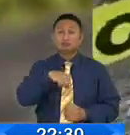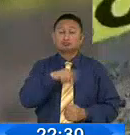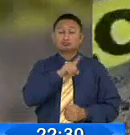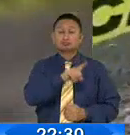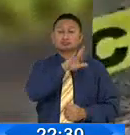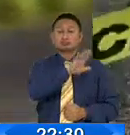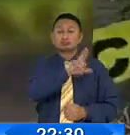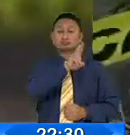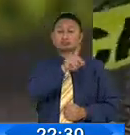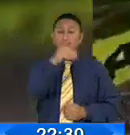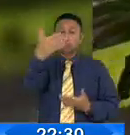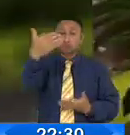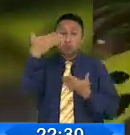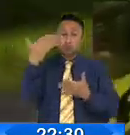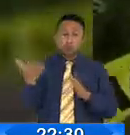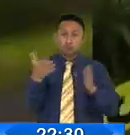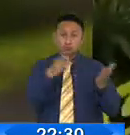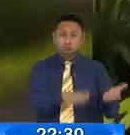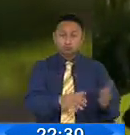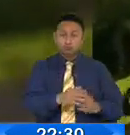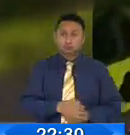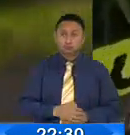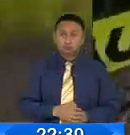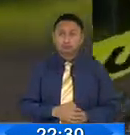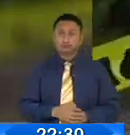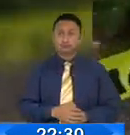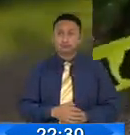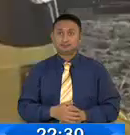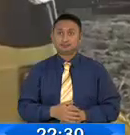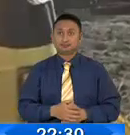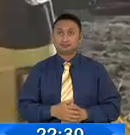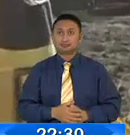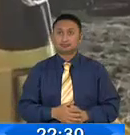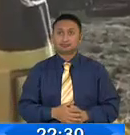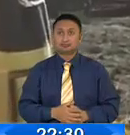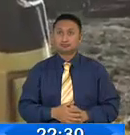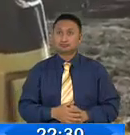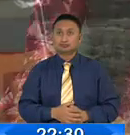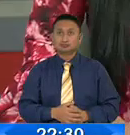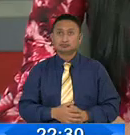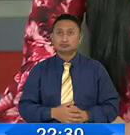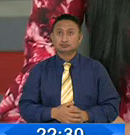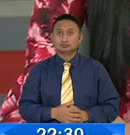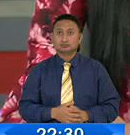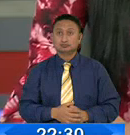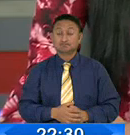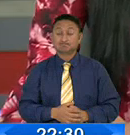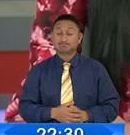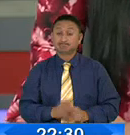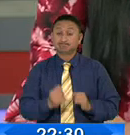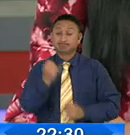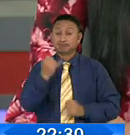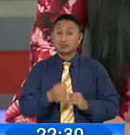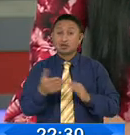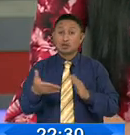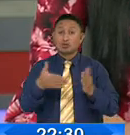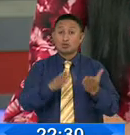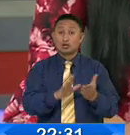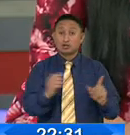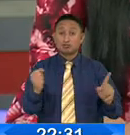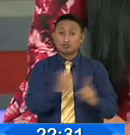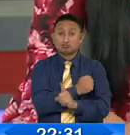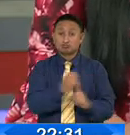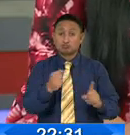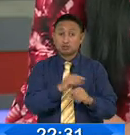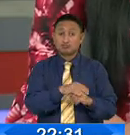152 políticos fallecieron, informó Ismenia Solórzano. Las últimas muertes violentas en